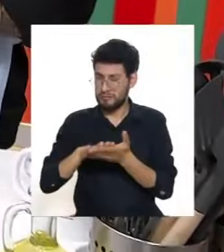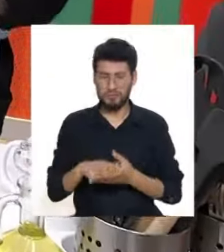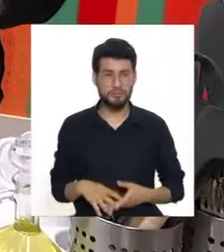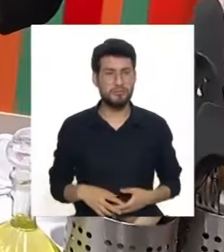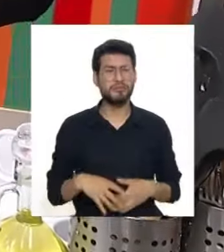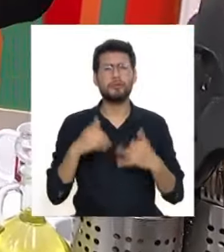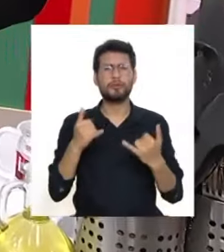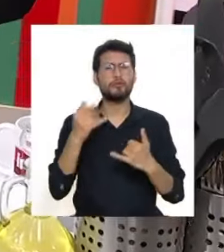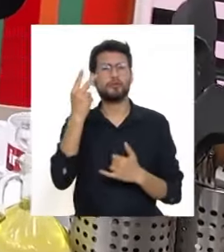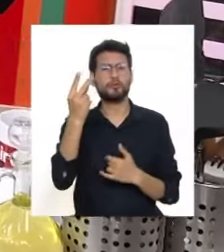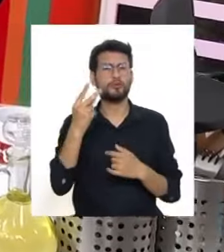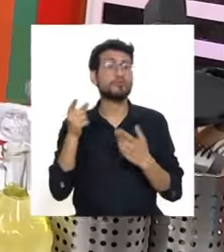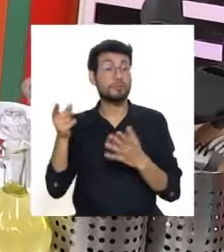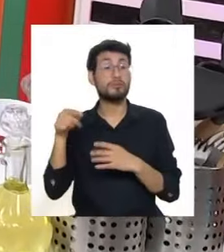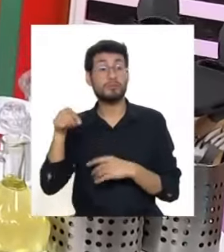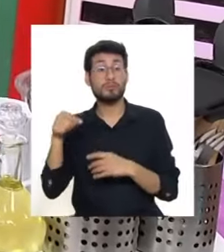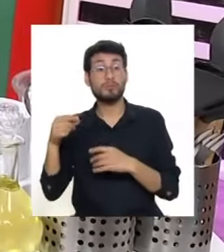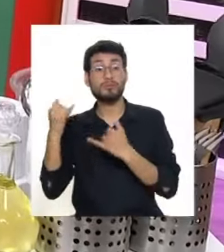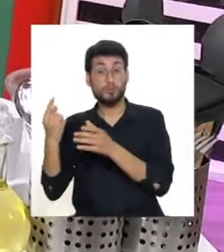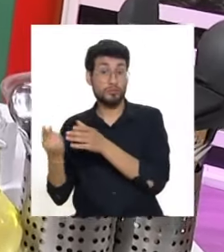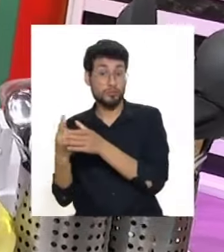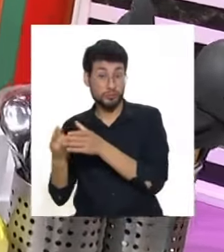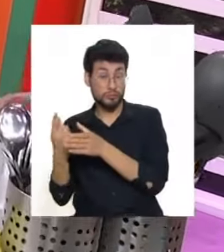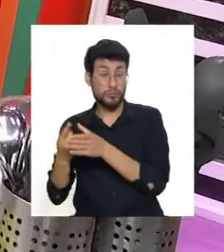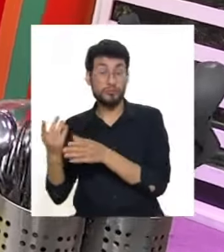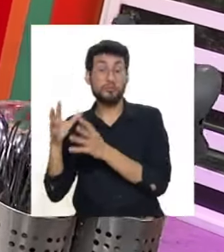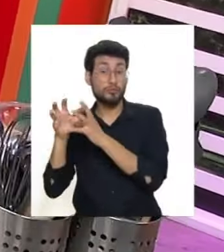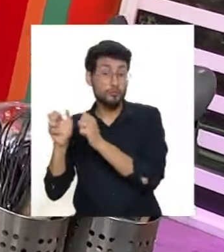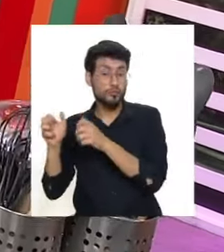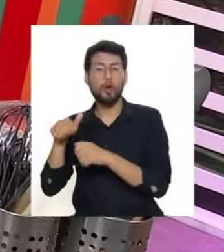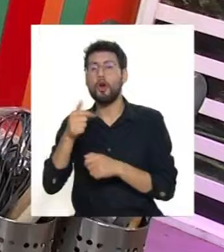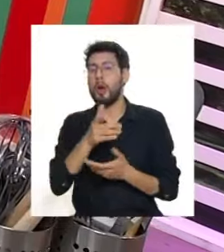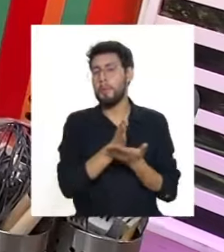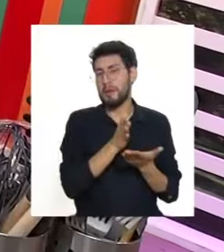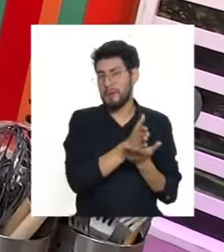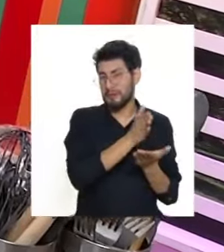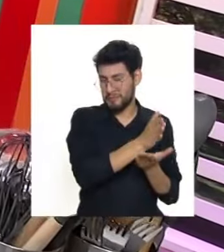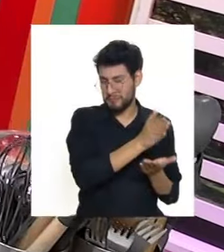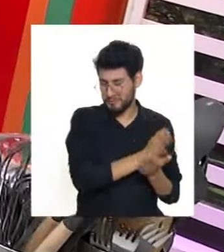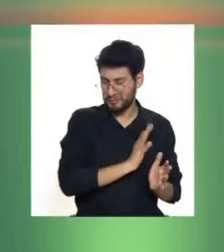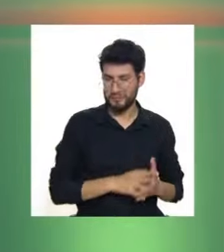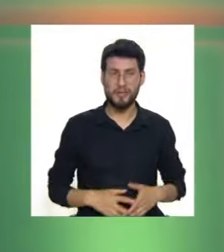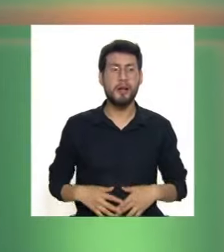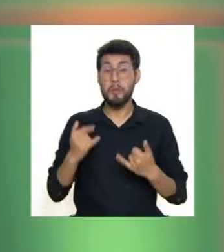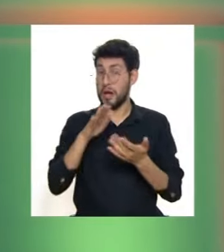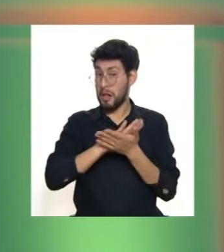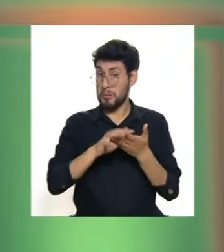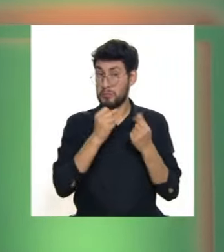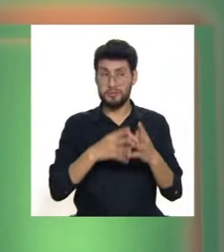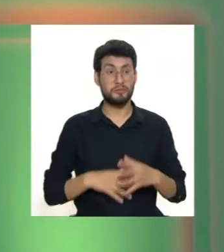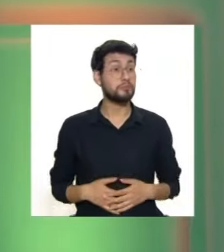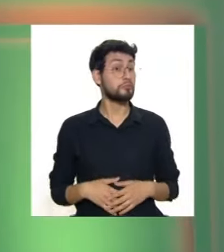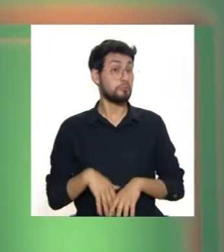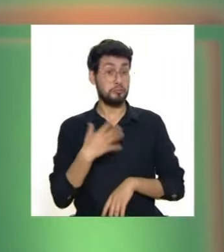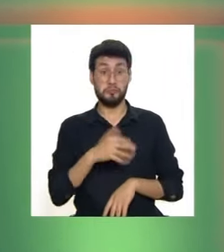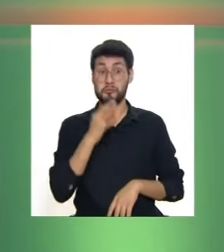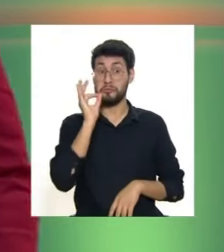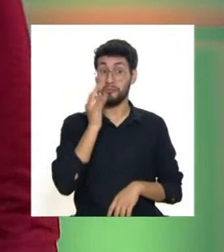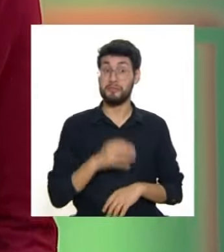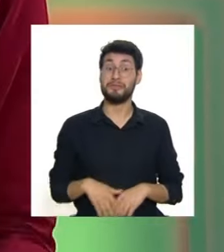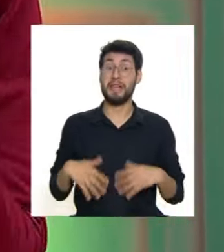pela el yuquito. Vamos a tener dos texturas. Uno lo vamos a hacer licuado para que tenga cremosidad y otro picadito. Ah, pero bien lavadito, eso sí. ¡Qué